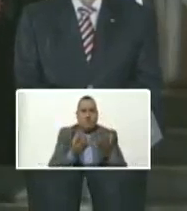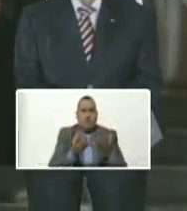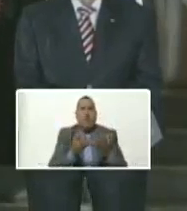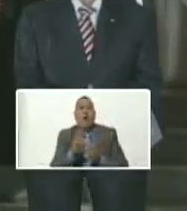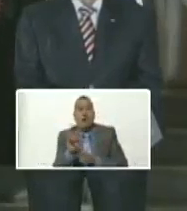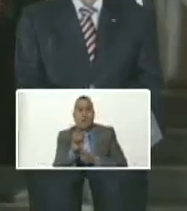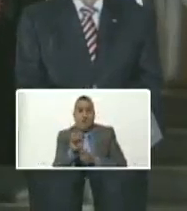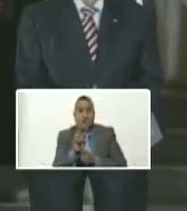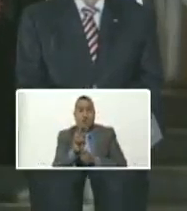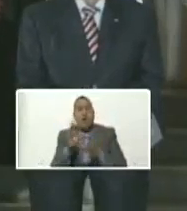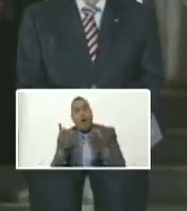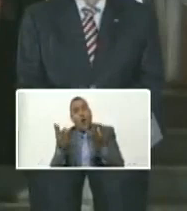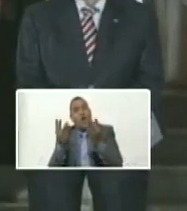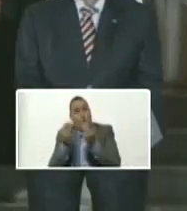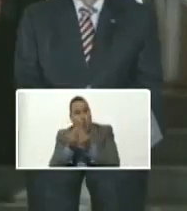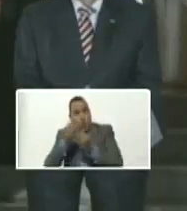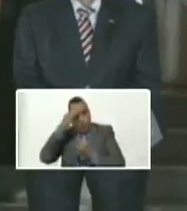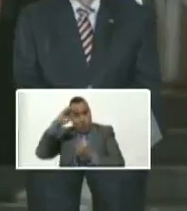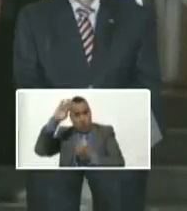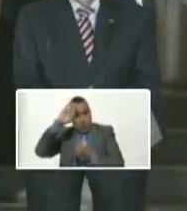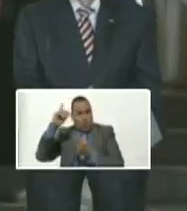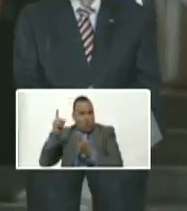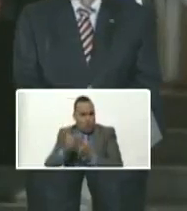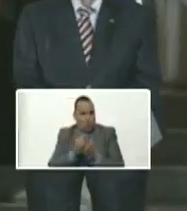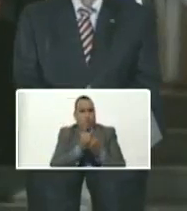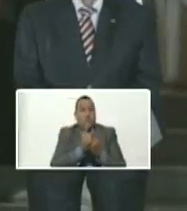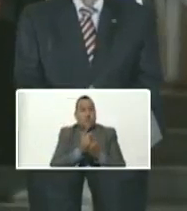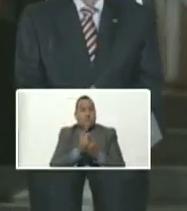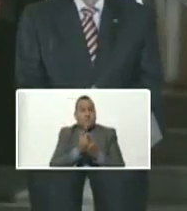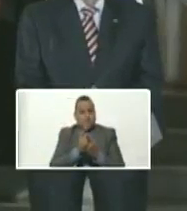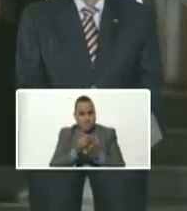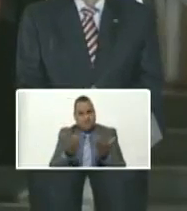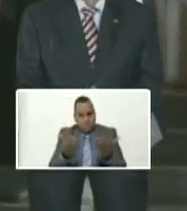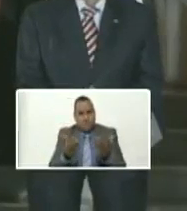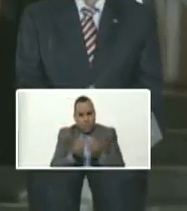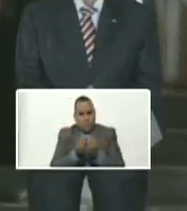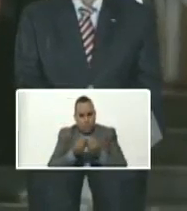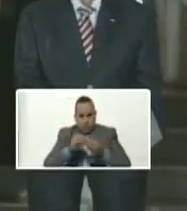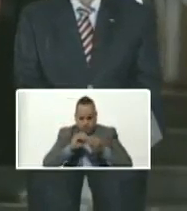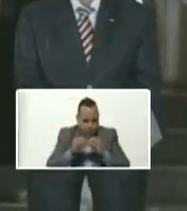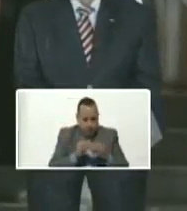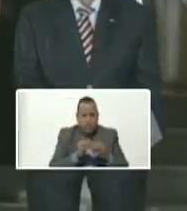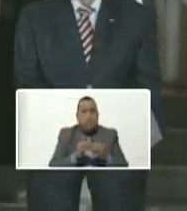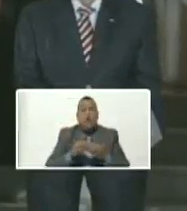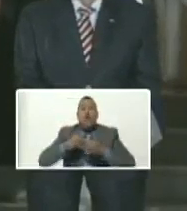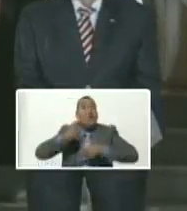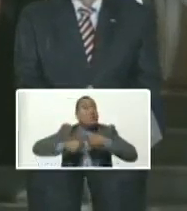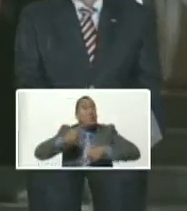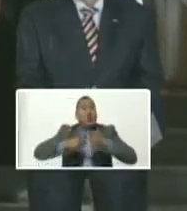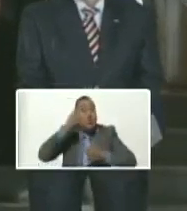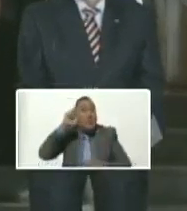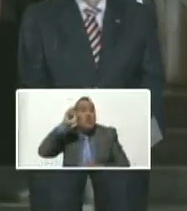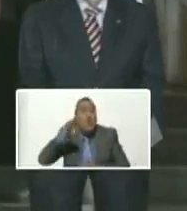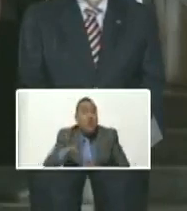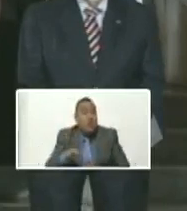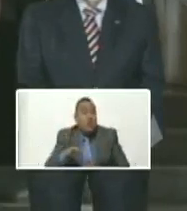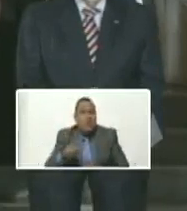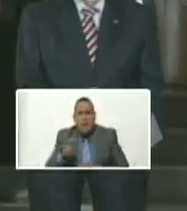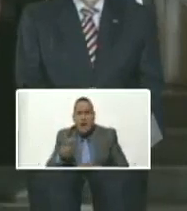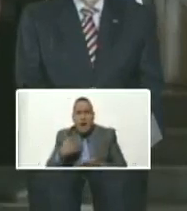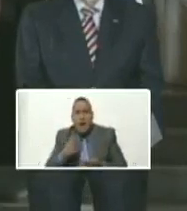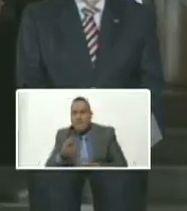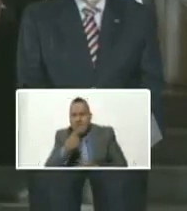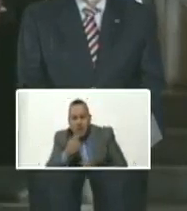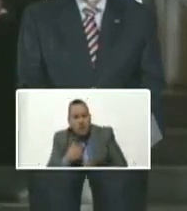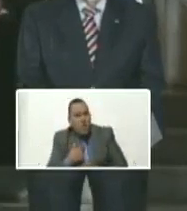Cuba. Y ellos todos los días están, bueno, interactuando y dándole tratamiento a los